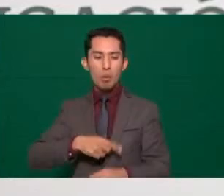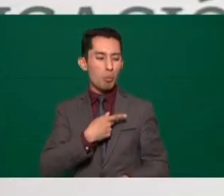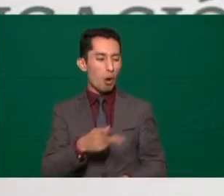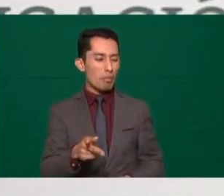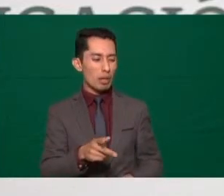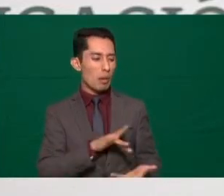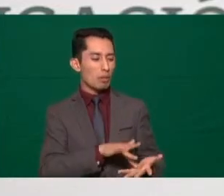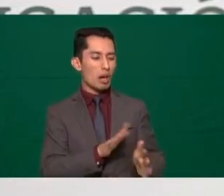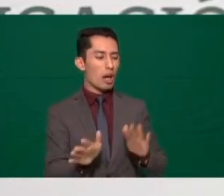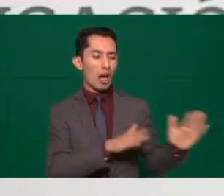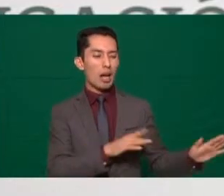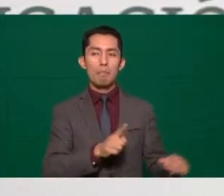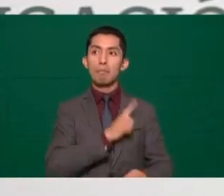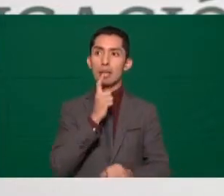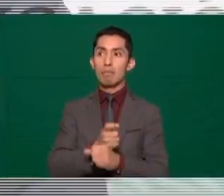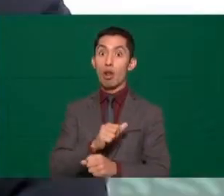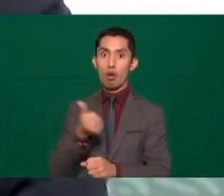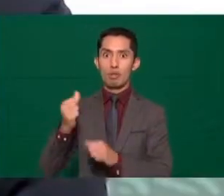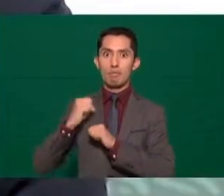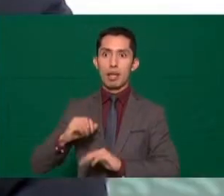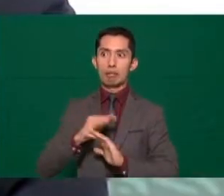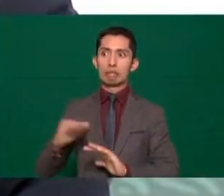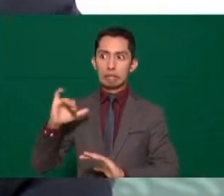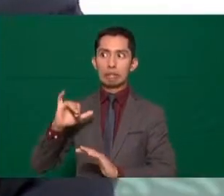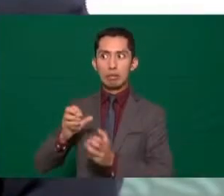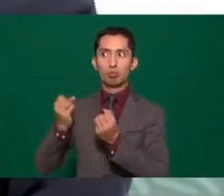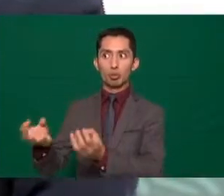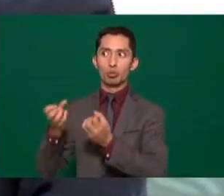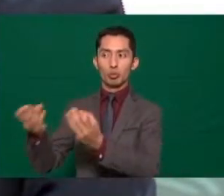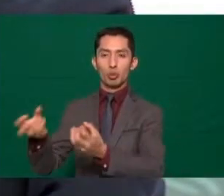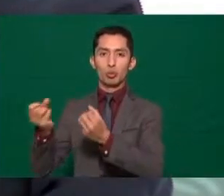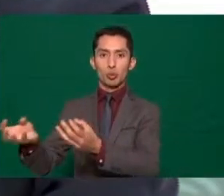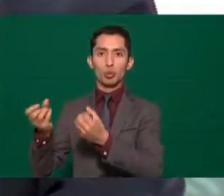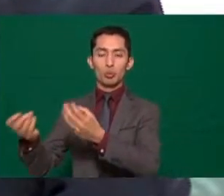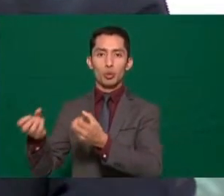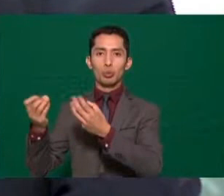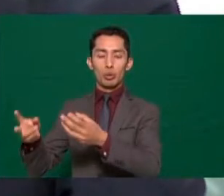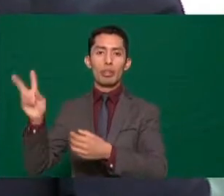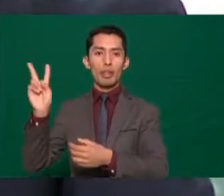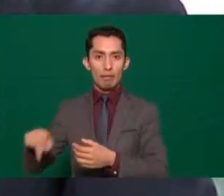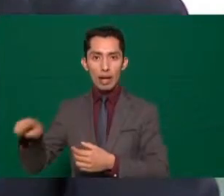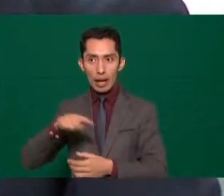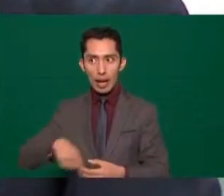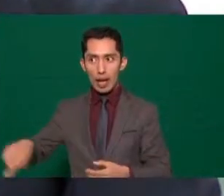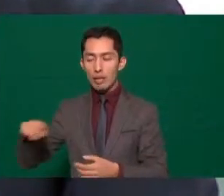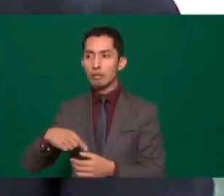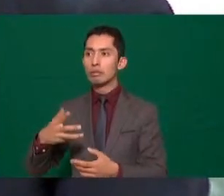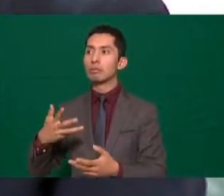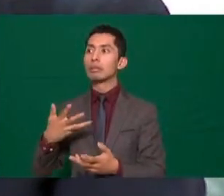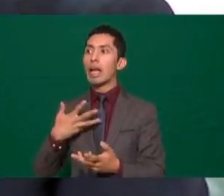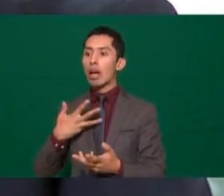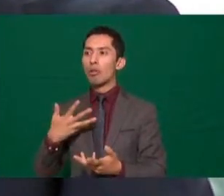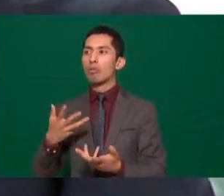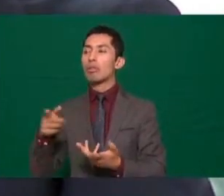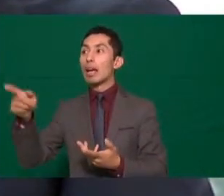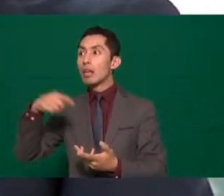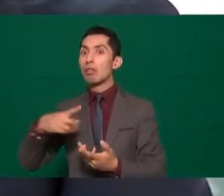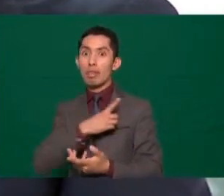corporaciones, se convertía las deudas privadas de unos cuantos en deuda pública.